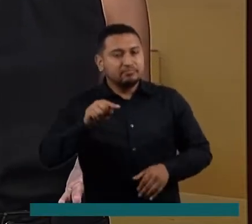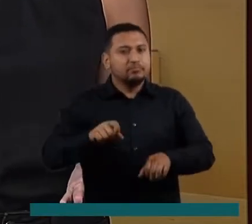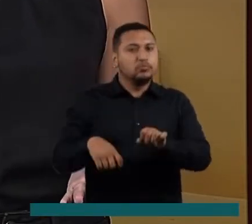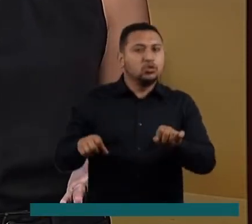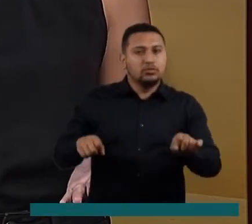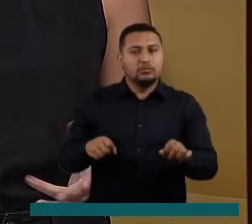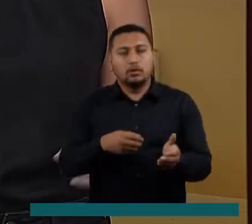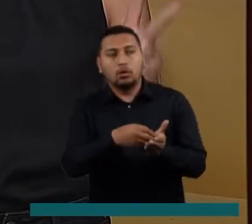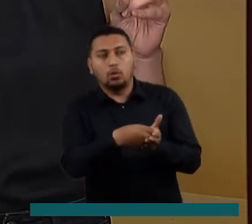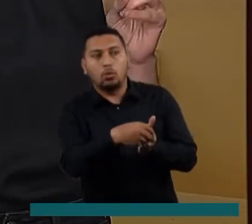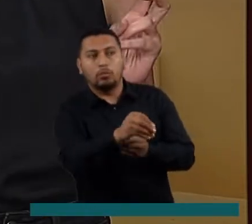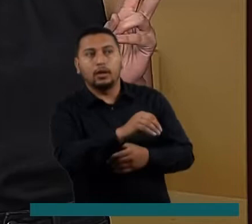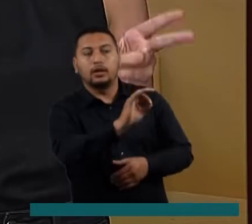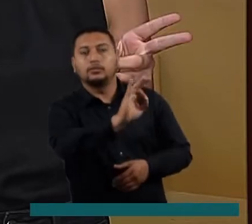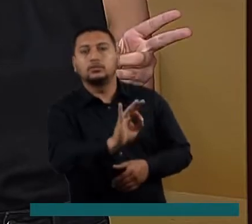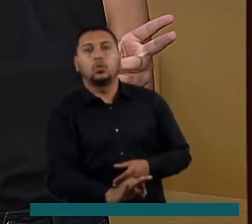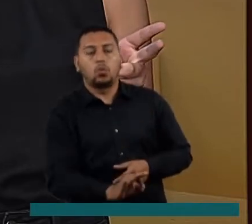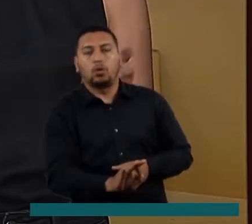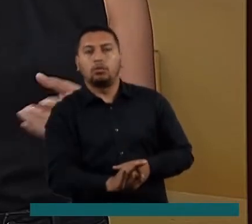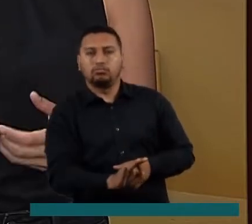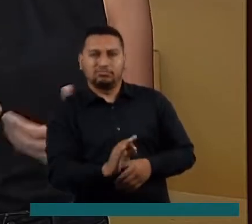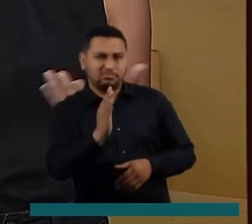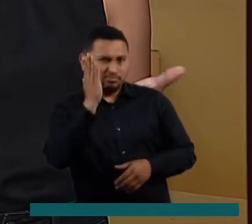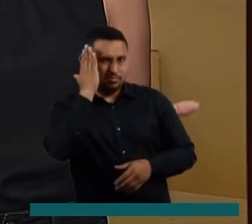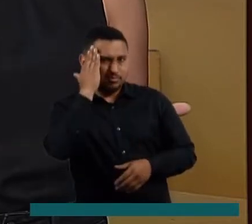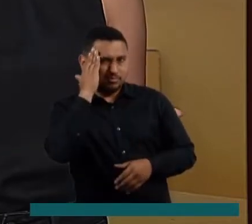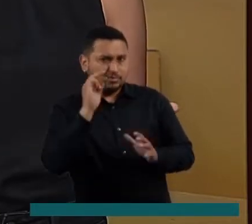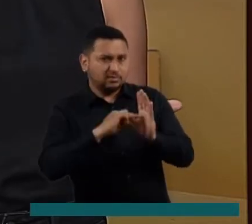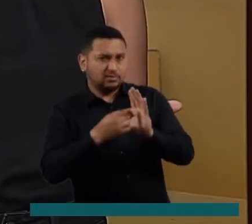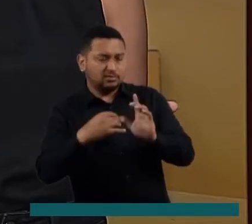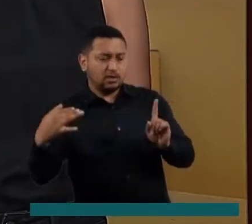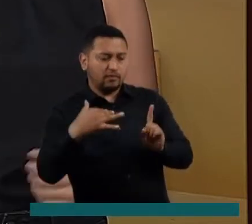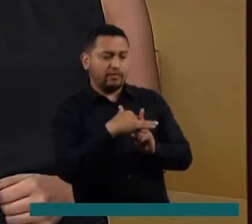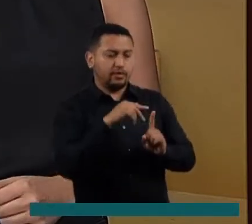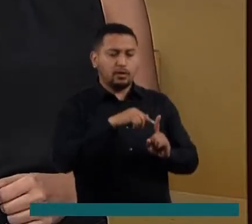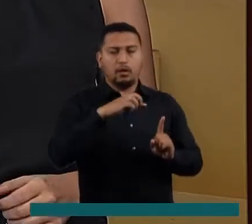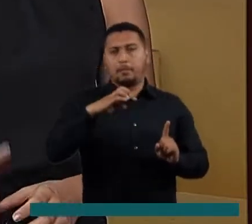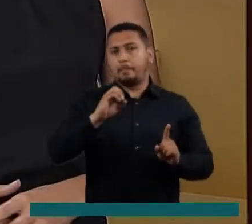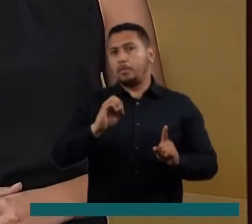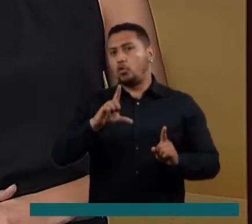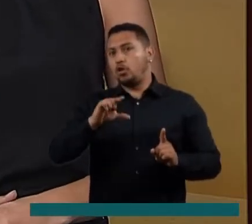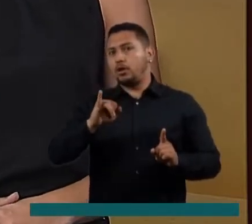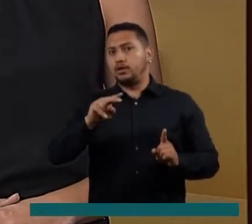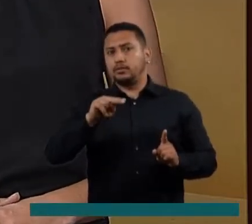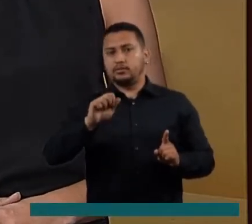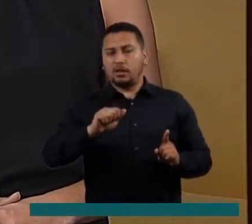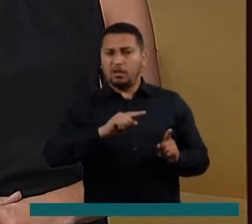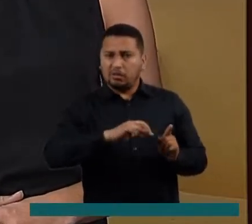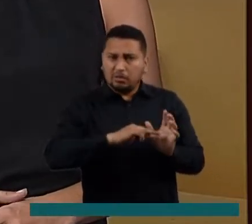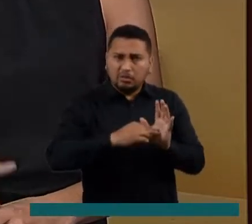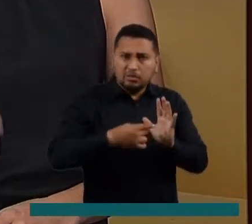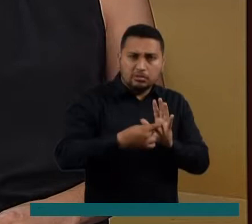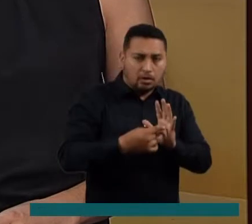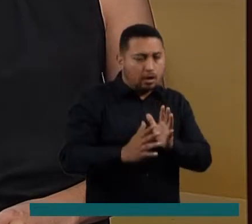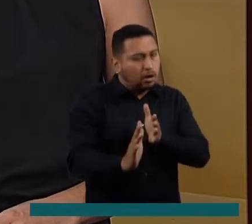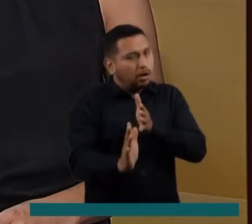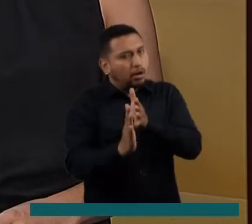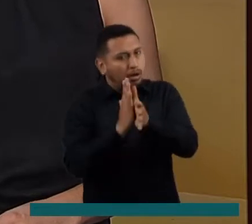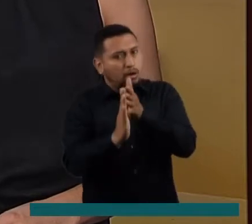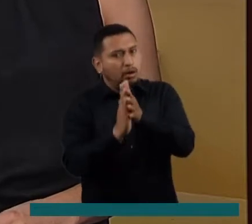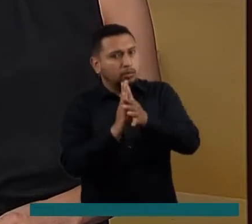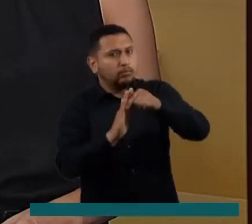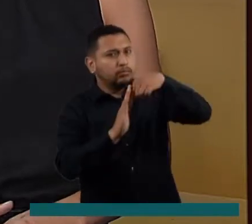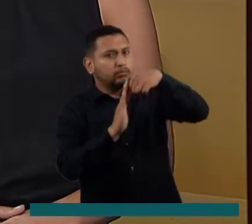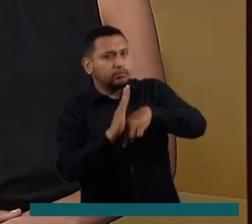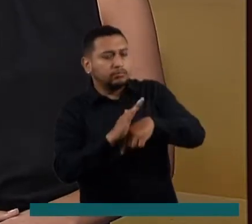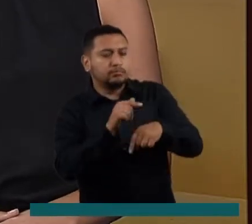han escuchado la expresión afectar la póliza. Pero, ¿qué significa esto? En esta ocasión les contaremos en qué consiste afectar la póliza